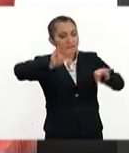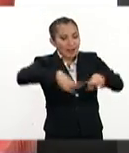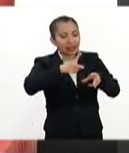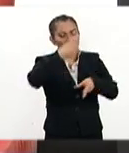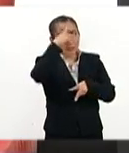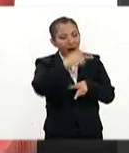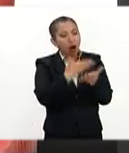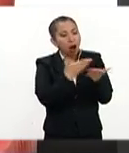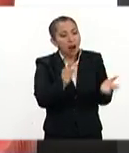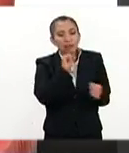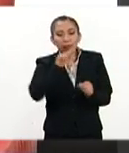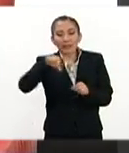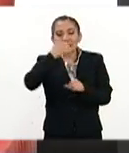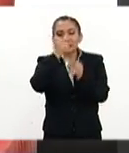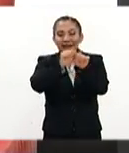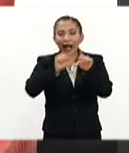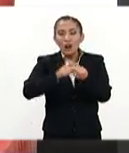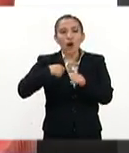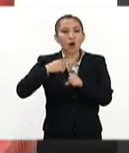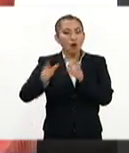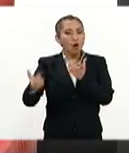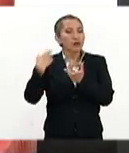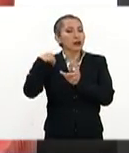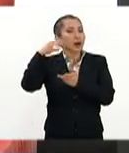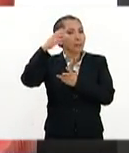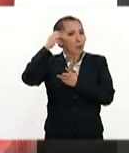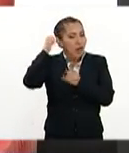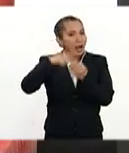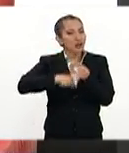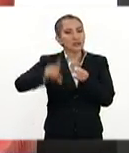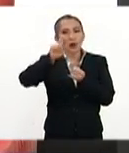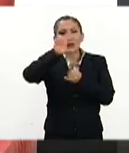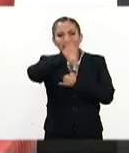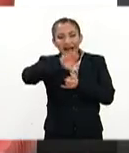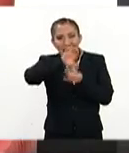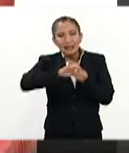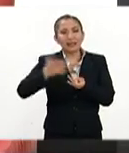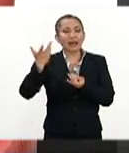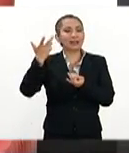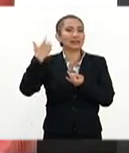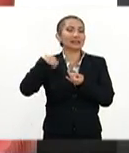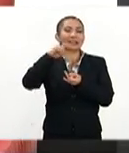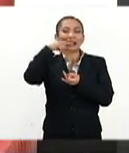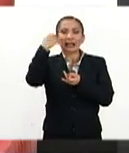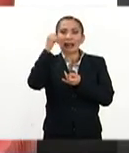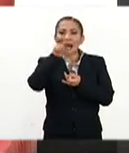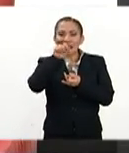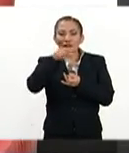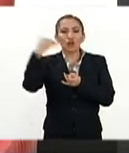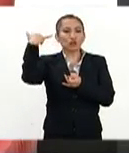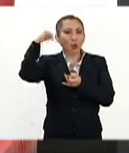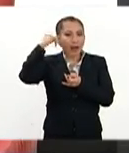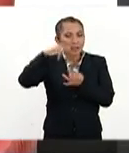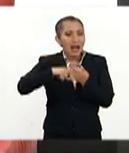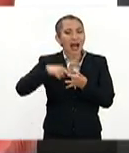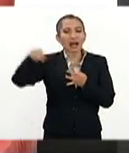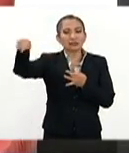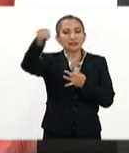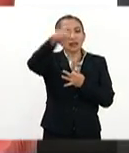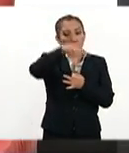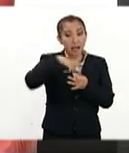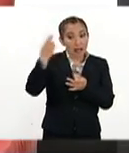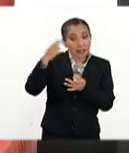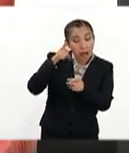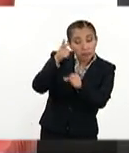pero ya tenemos también aulas en Nuevo León, en Morelos, en Aguascalientes. Queremos expandirnos a Jalisco, a Yucatán, a donde haya